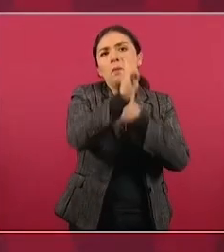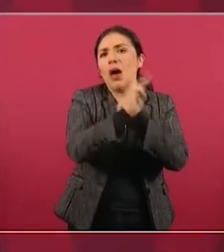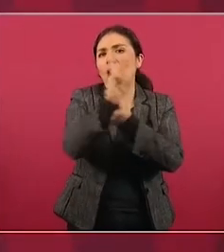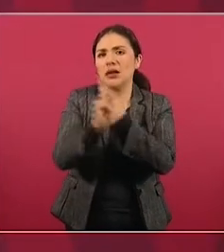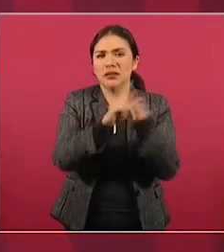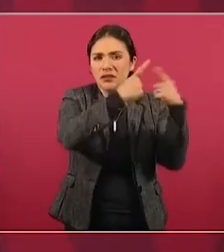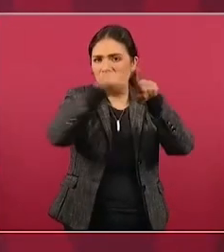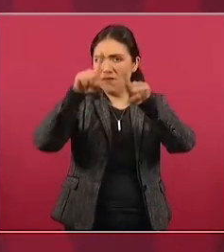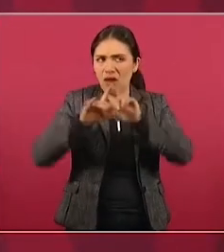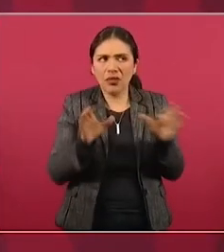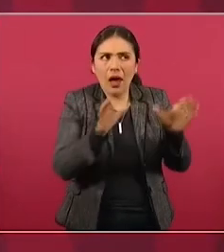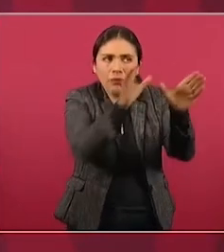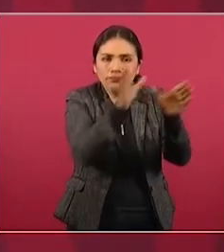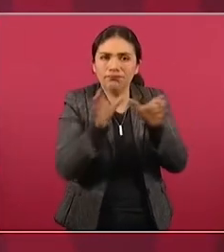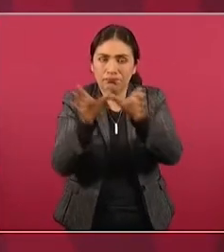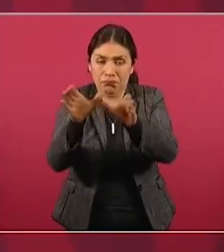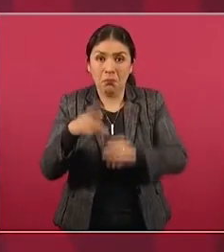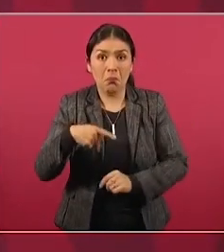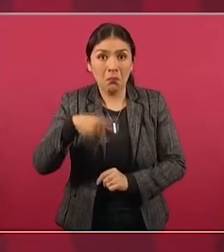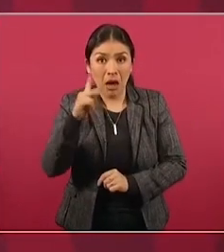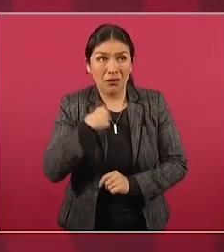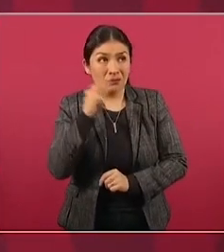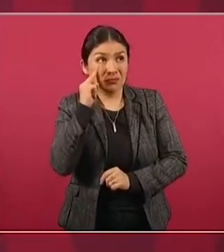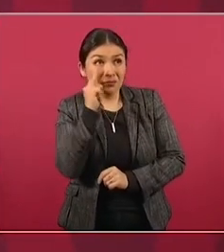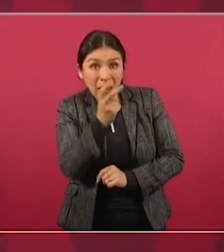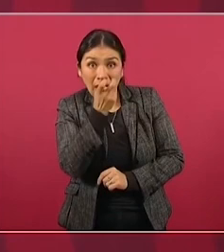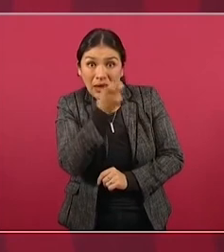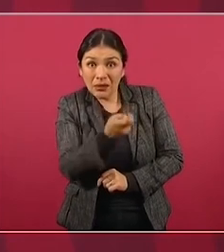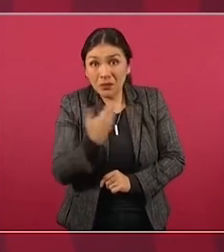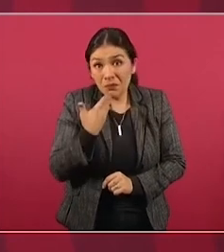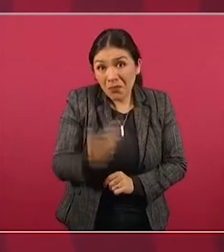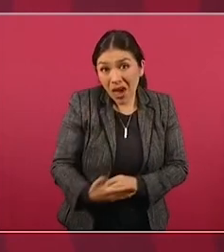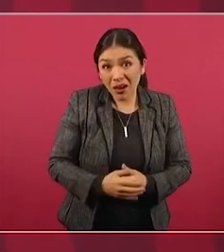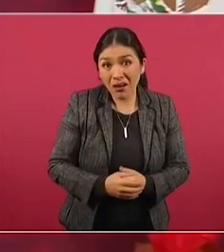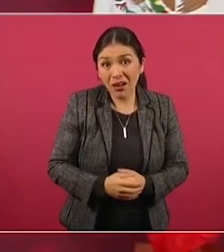países, pues no vemos bien